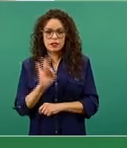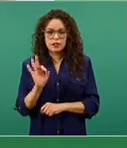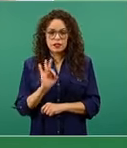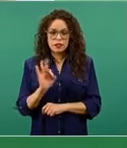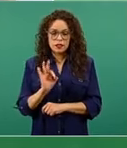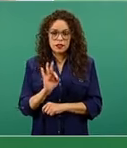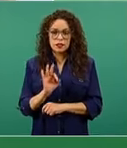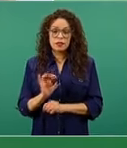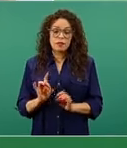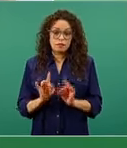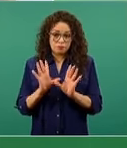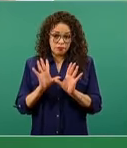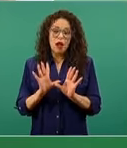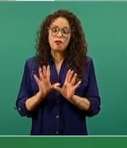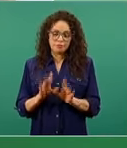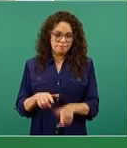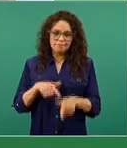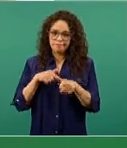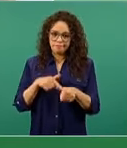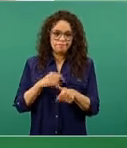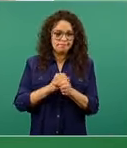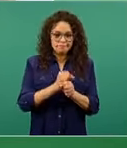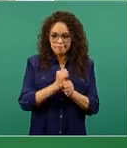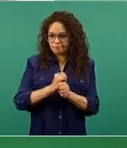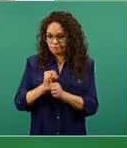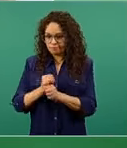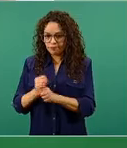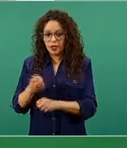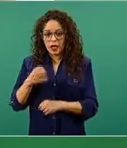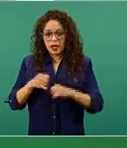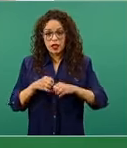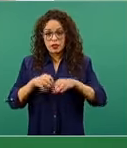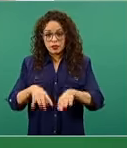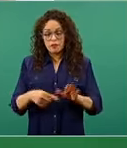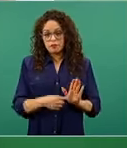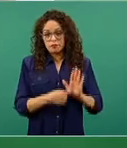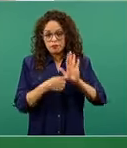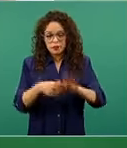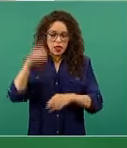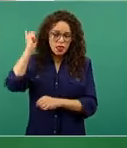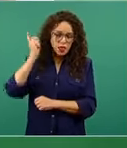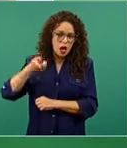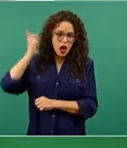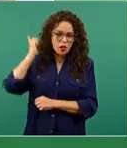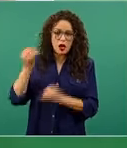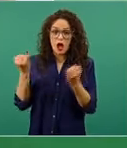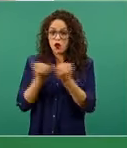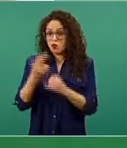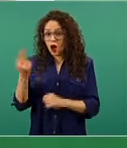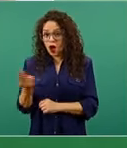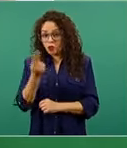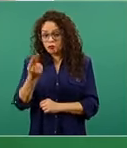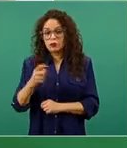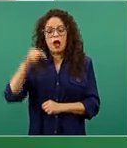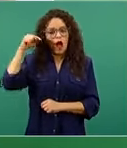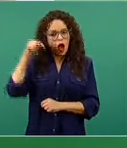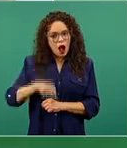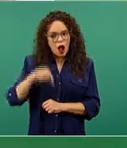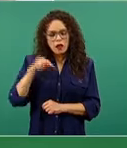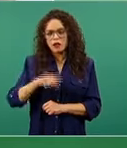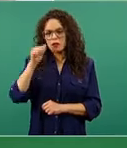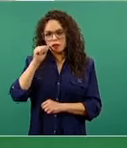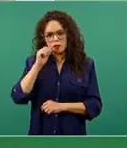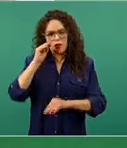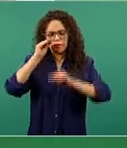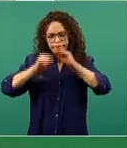el estado y dando a conocer esta información todos los días, al igual que ustedes, aquí actualizamos